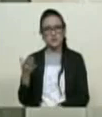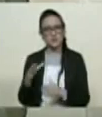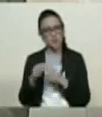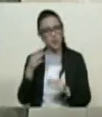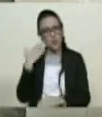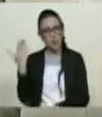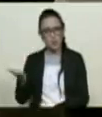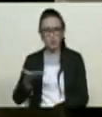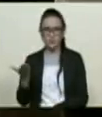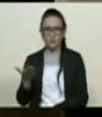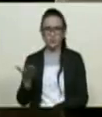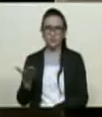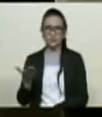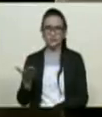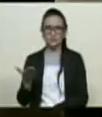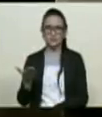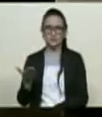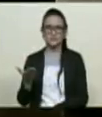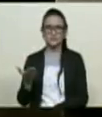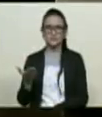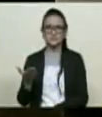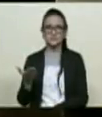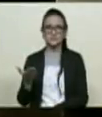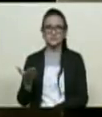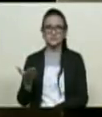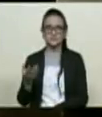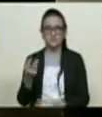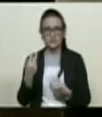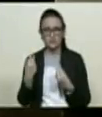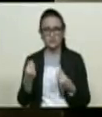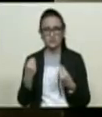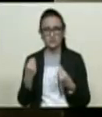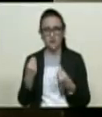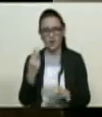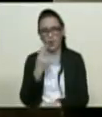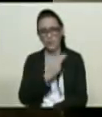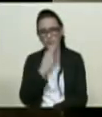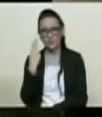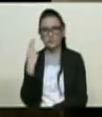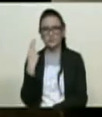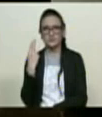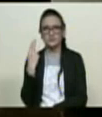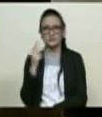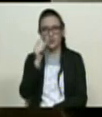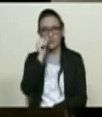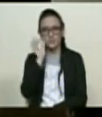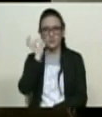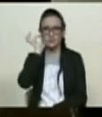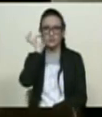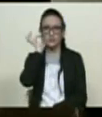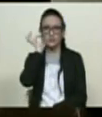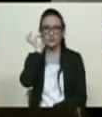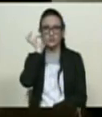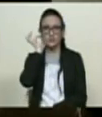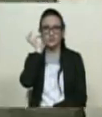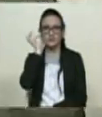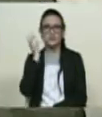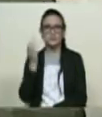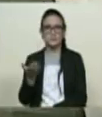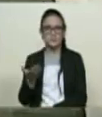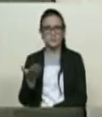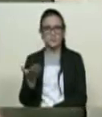orgullosas y orgullosos de tener esta calidad de compromiso en nuestros hombres y mujeres que fueron capaces